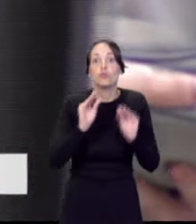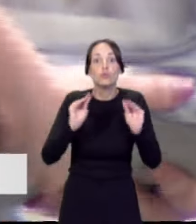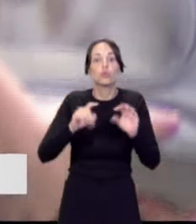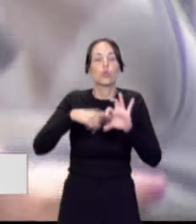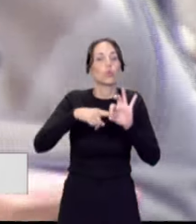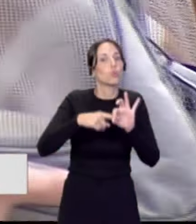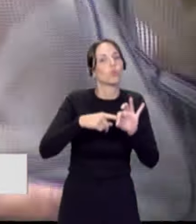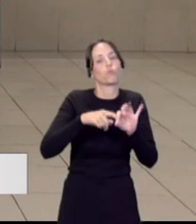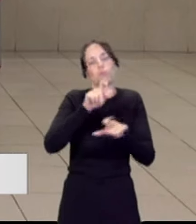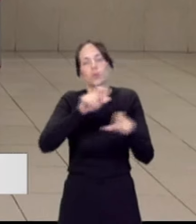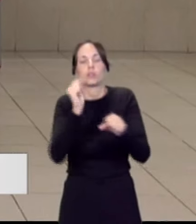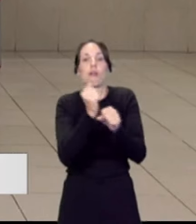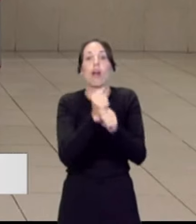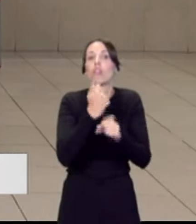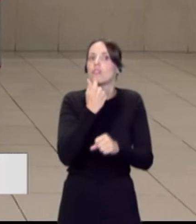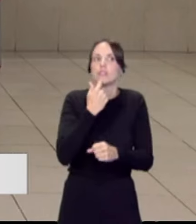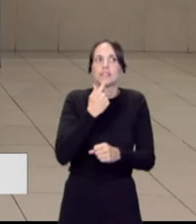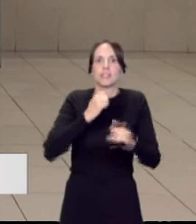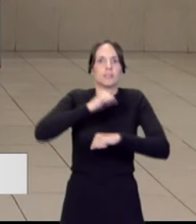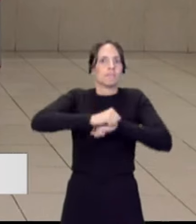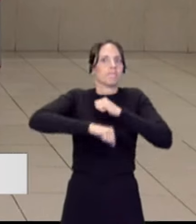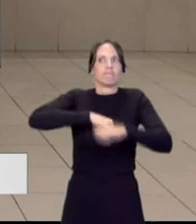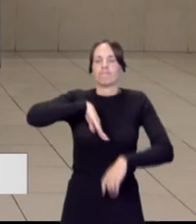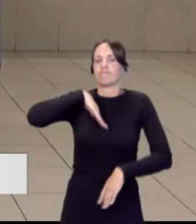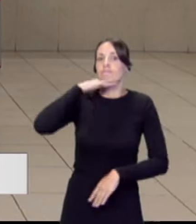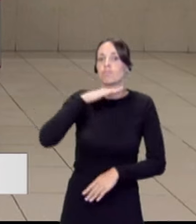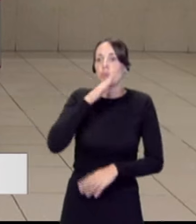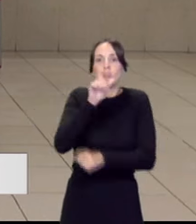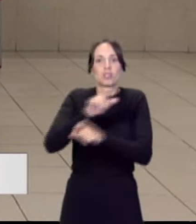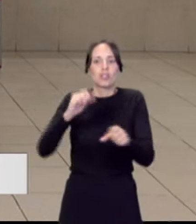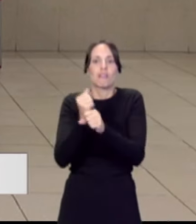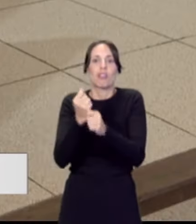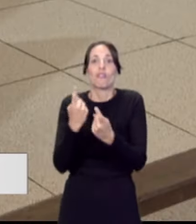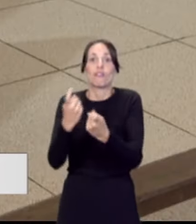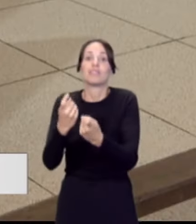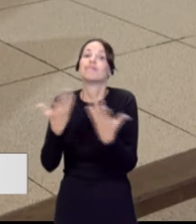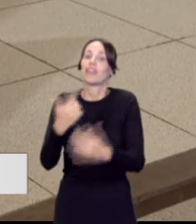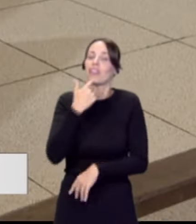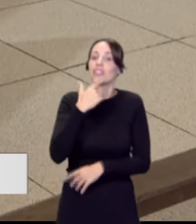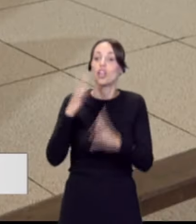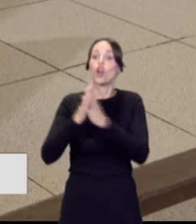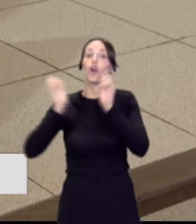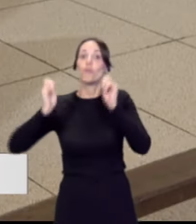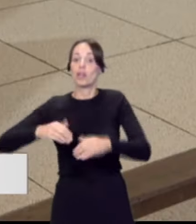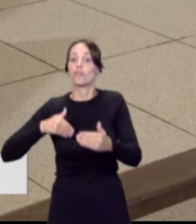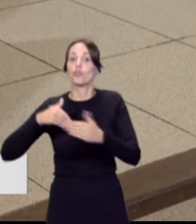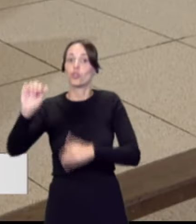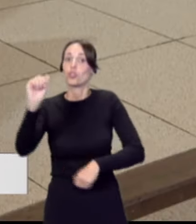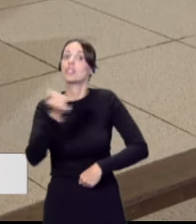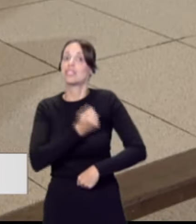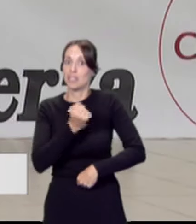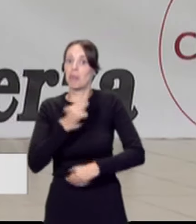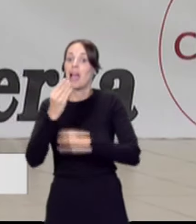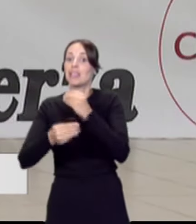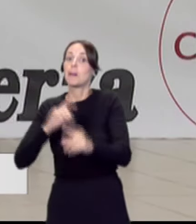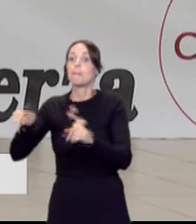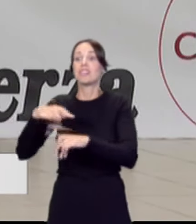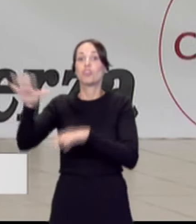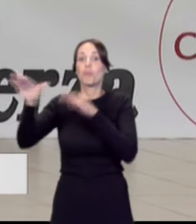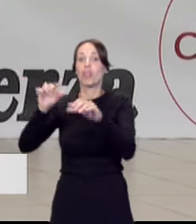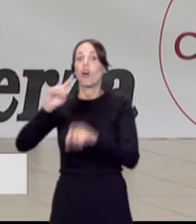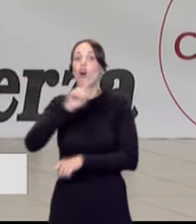falta de personal. La universidad, por su parte, dice que se va a redactar un nuevo convenio en diciembre y ya ha convocado 11 plazas para reabrir el